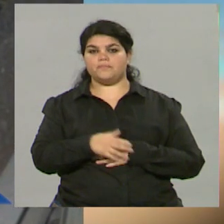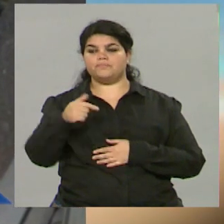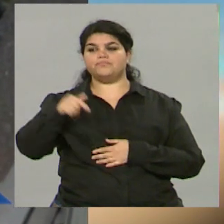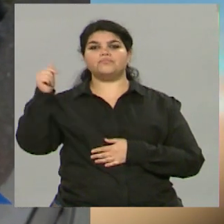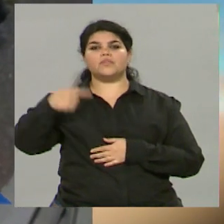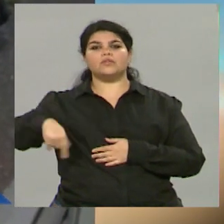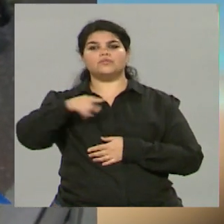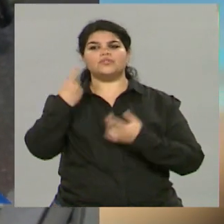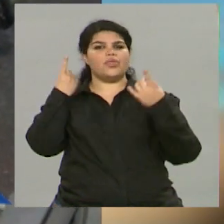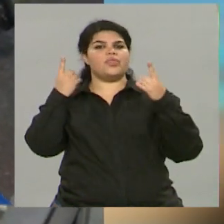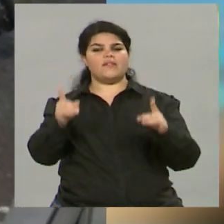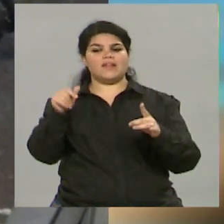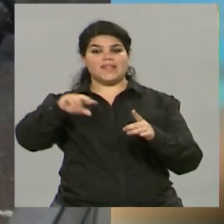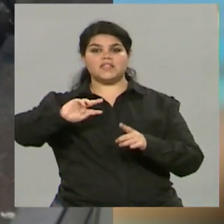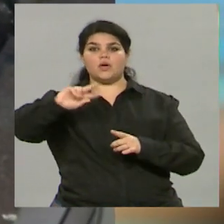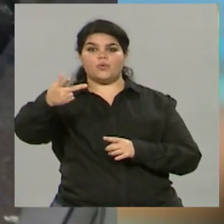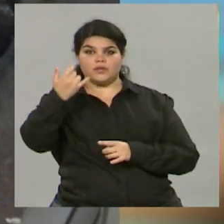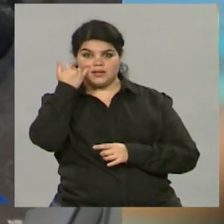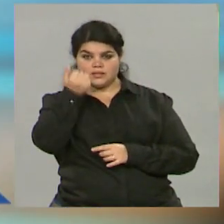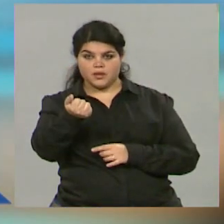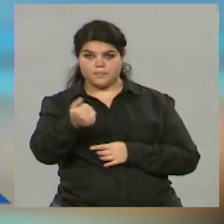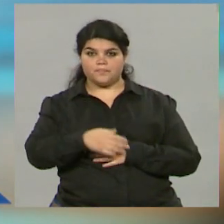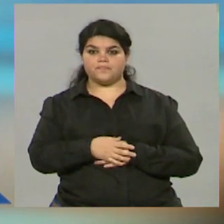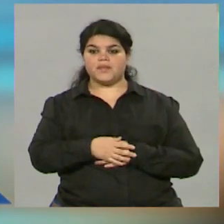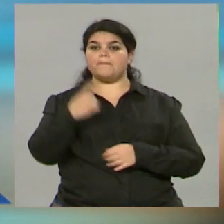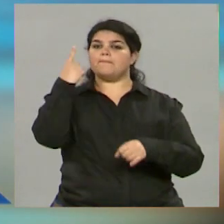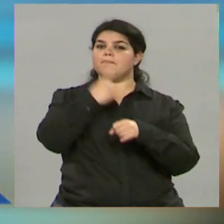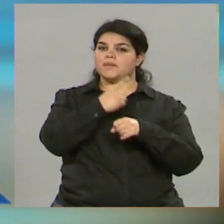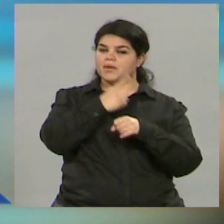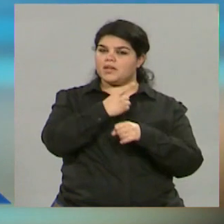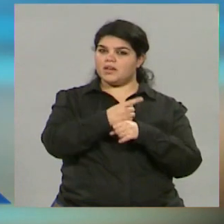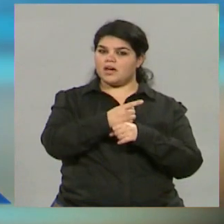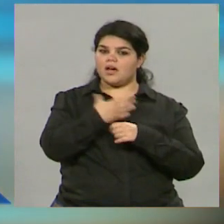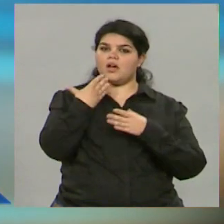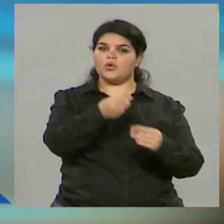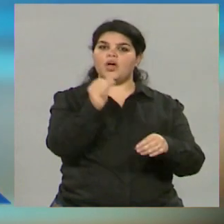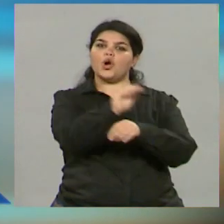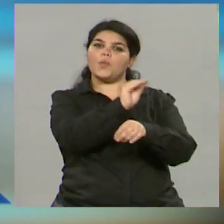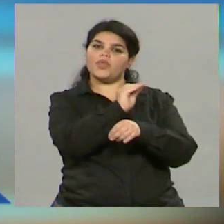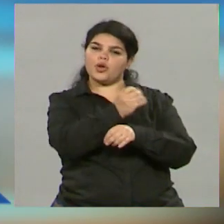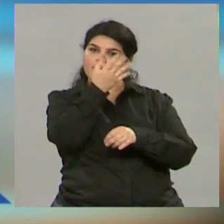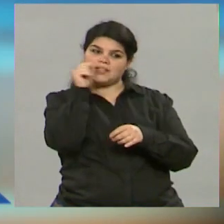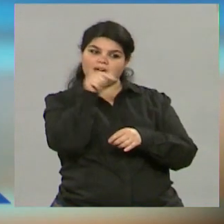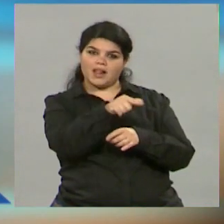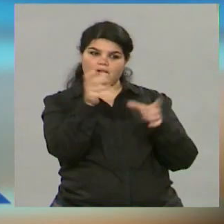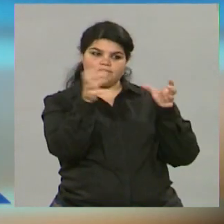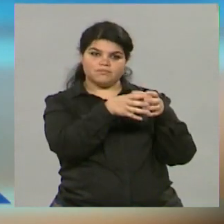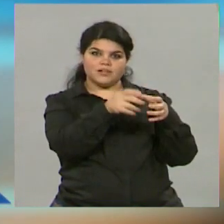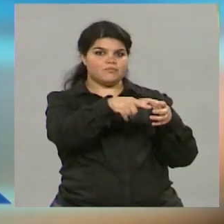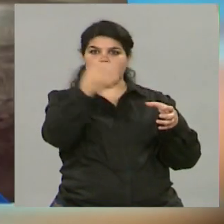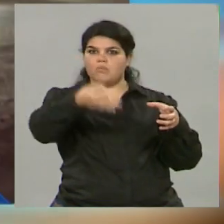esta vez lo que es diferente, esta es la segunda vez que la vamos a hacer. La primera vez fue para un comedor en especial y fue